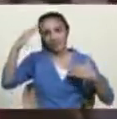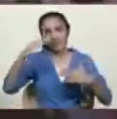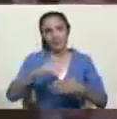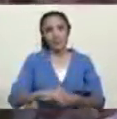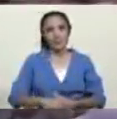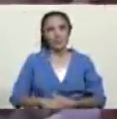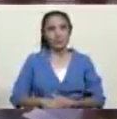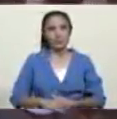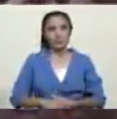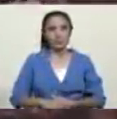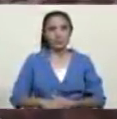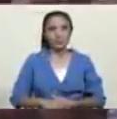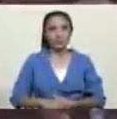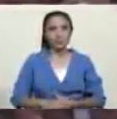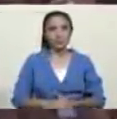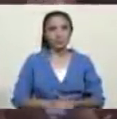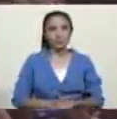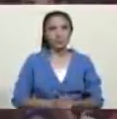solidario!